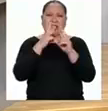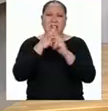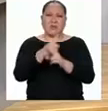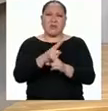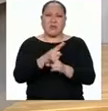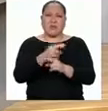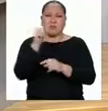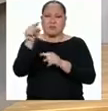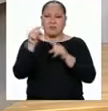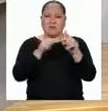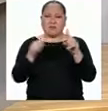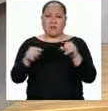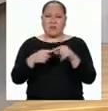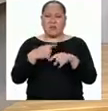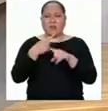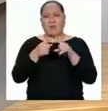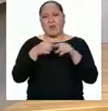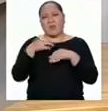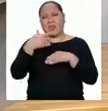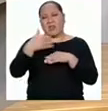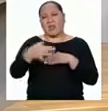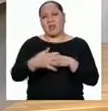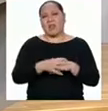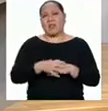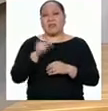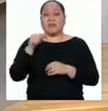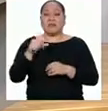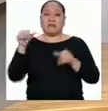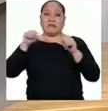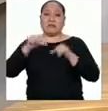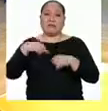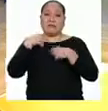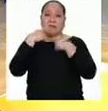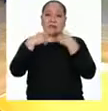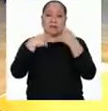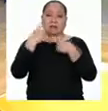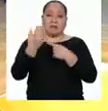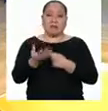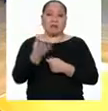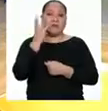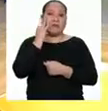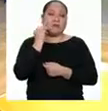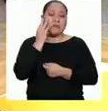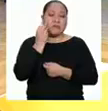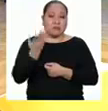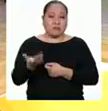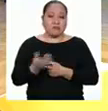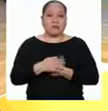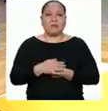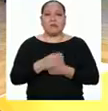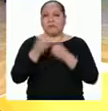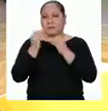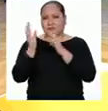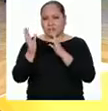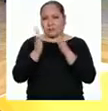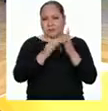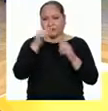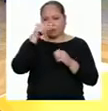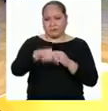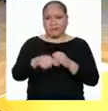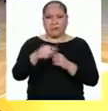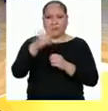todas son bastante extensas porque cuentan las malas experiencias que pasaron. ¿Cómo organizamos esta información en